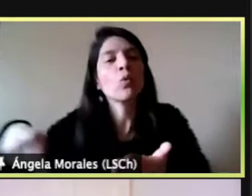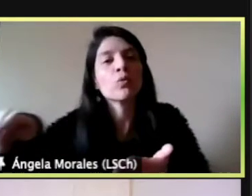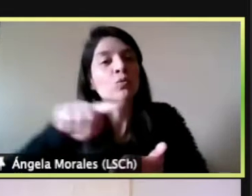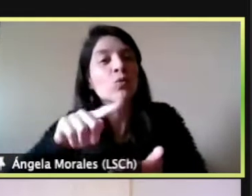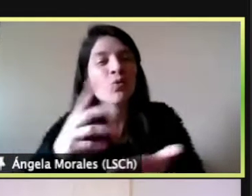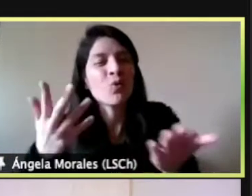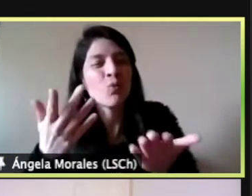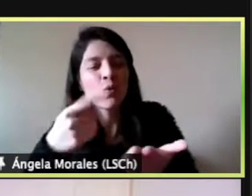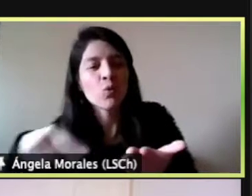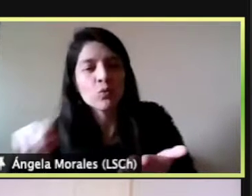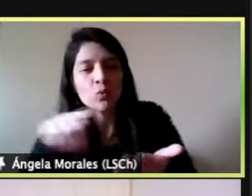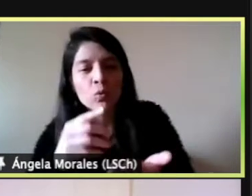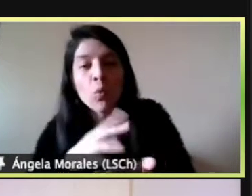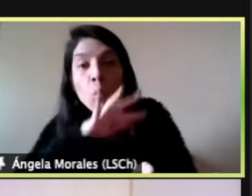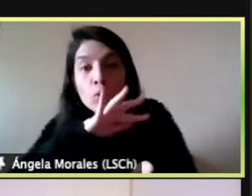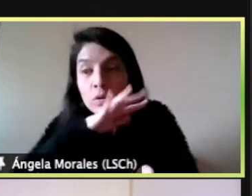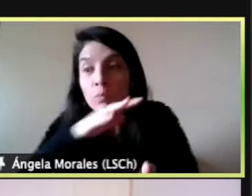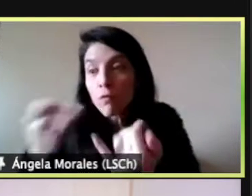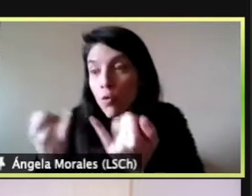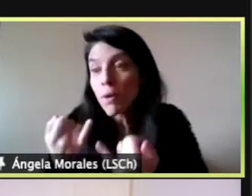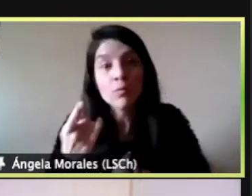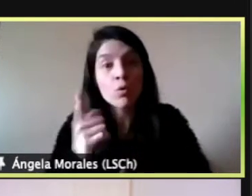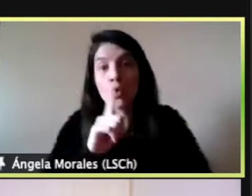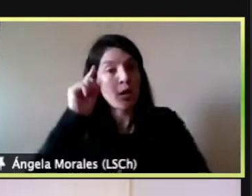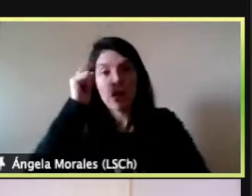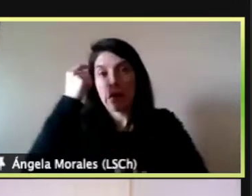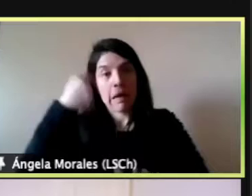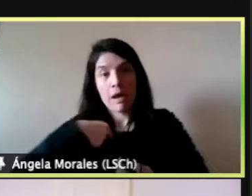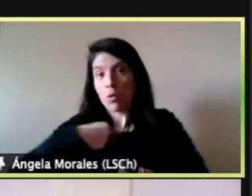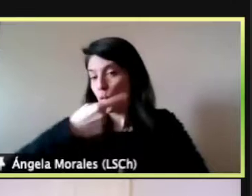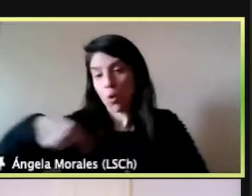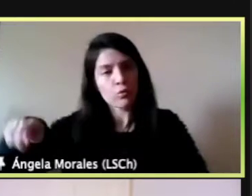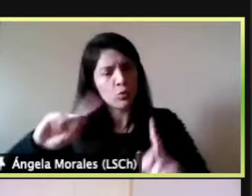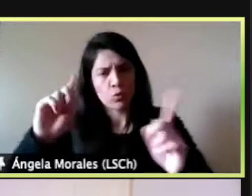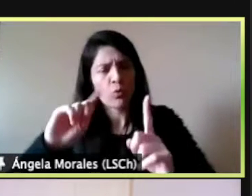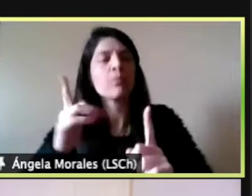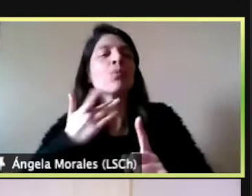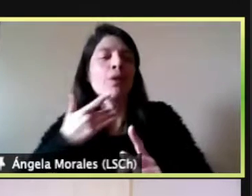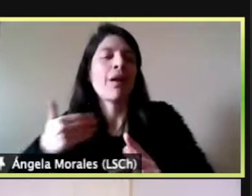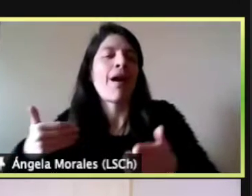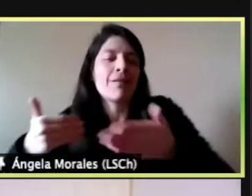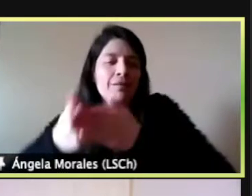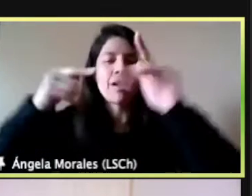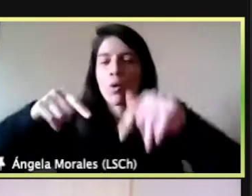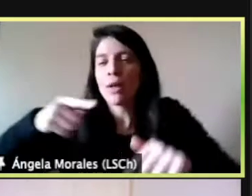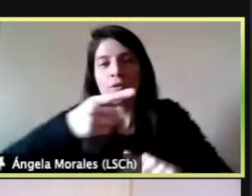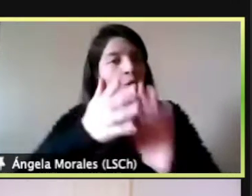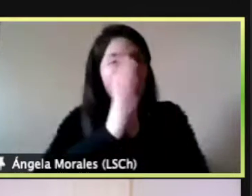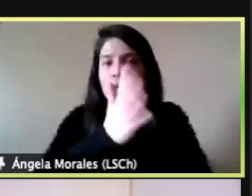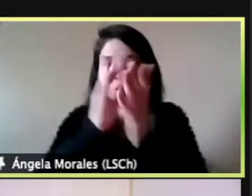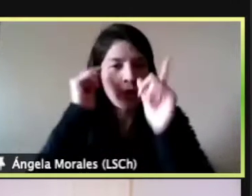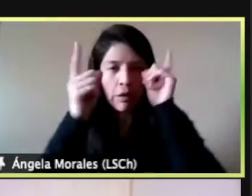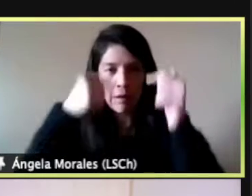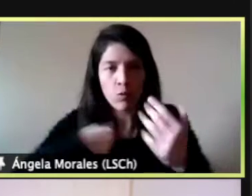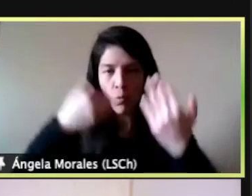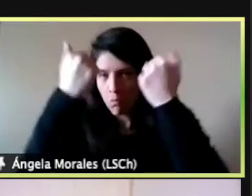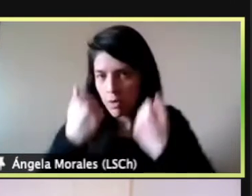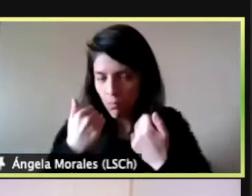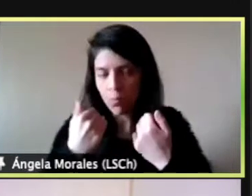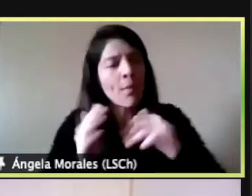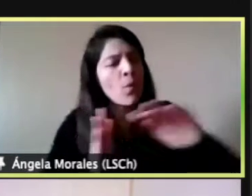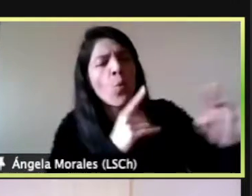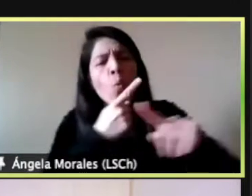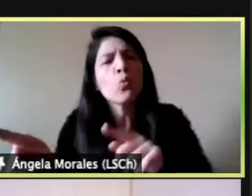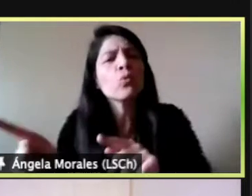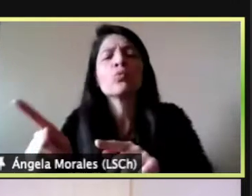creamos nosotros, porque hasta ahora hemos creado todos nosotros, y ver cómo otras personas crean información y